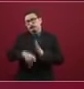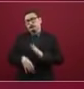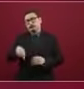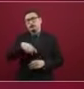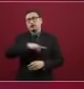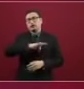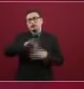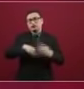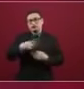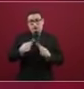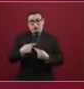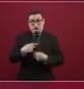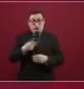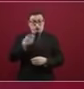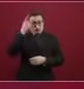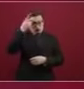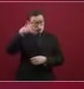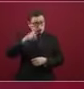es del Estado,